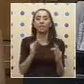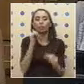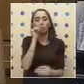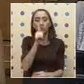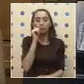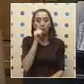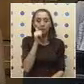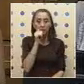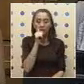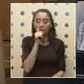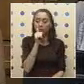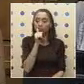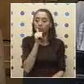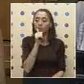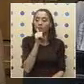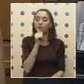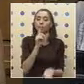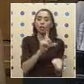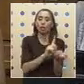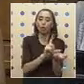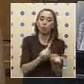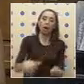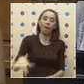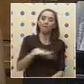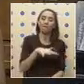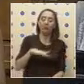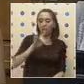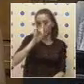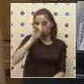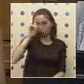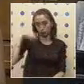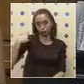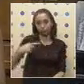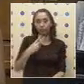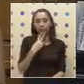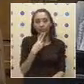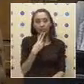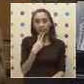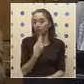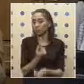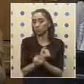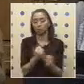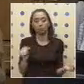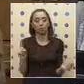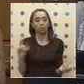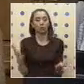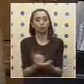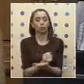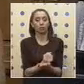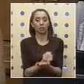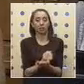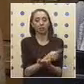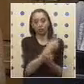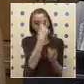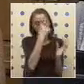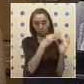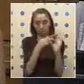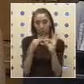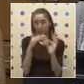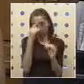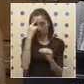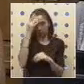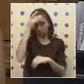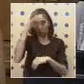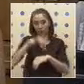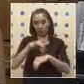en los lugares y en los barrios donde tradicionalmente habitan no se ha conseguido con esta lógica enferma